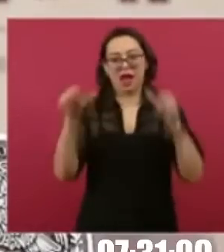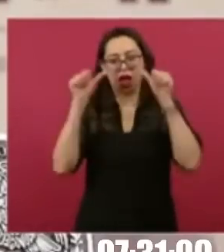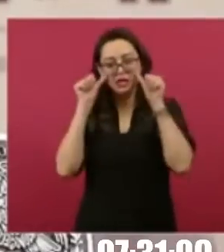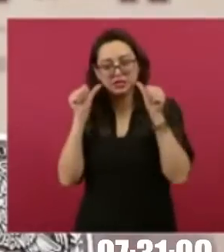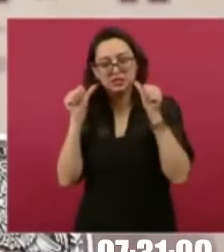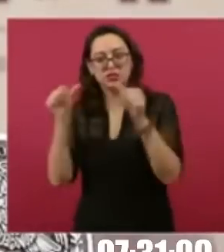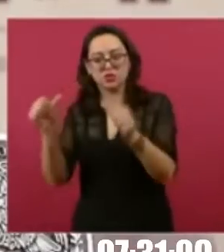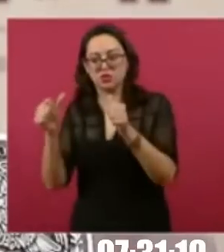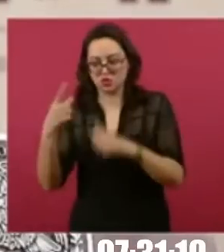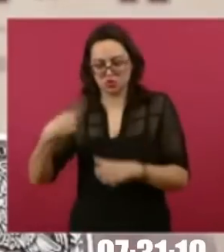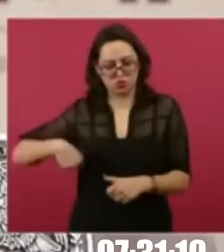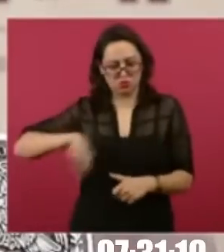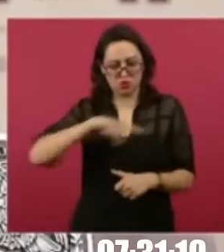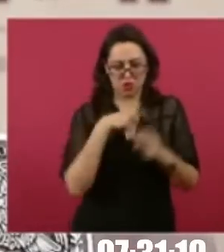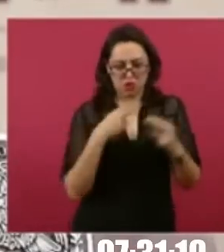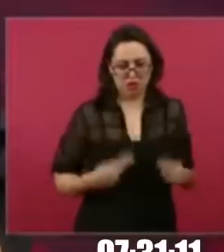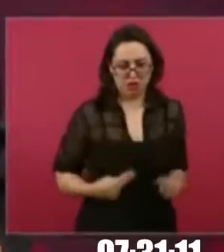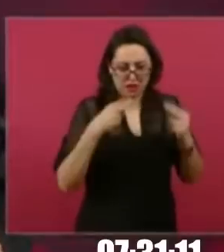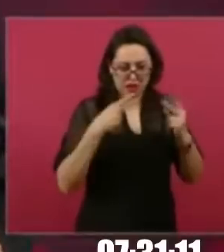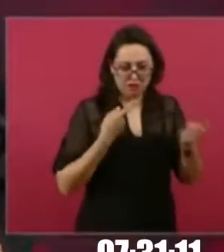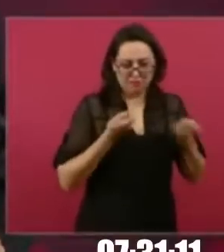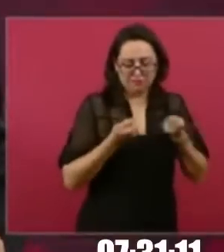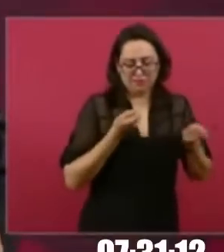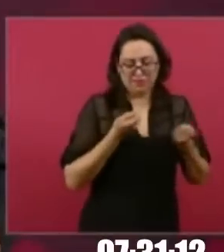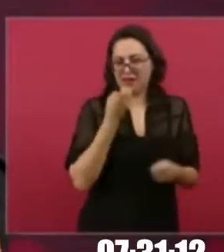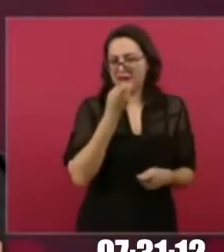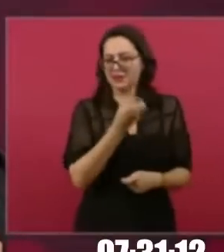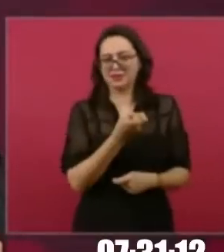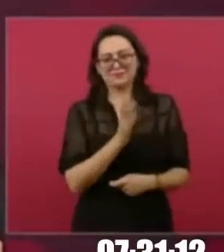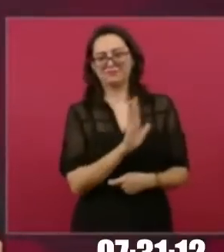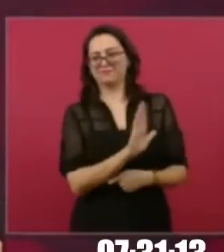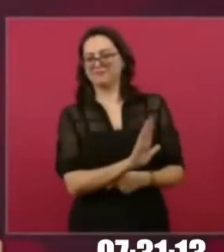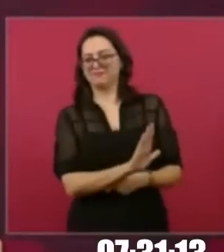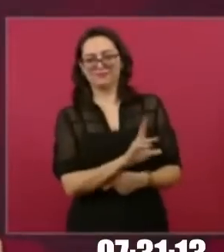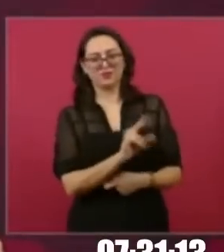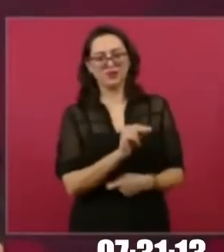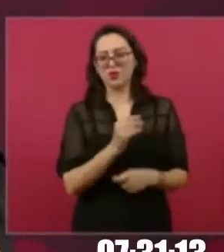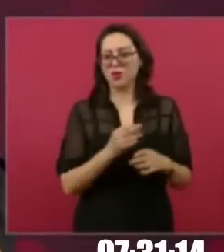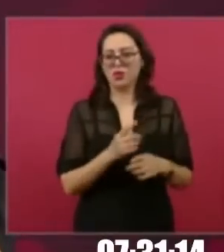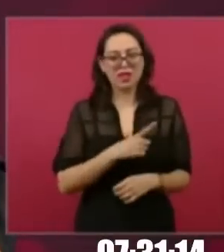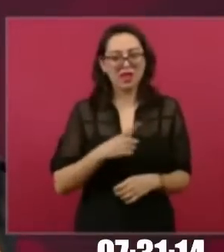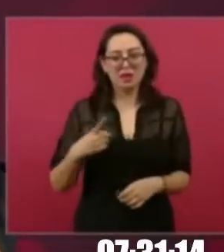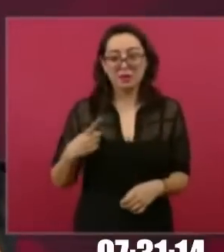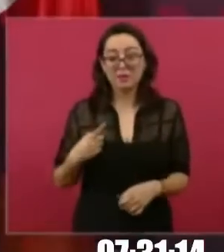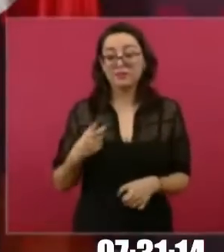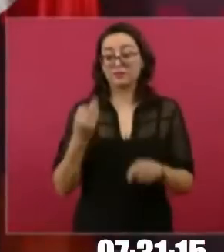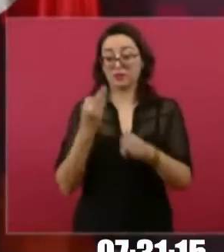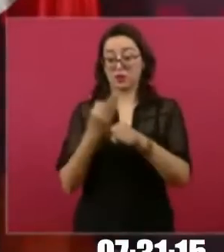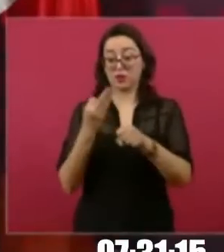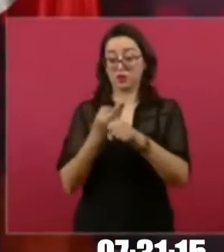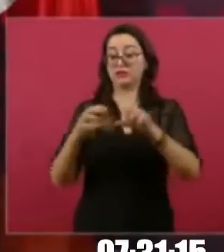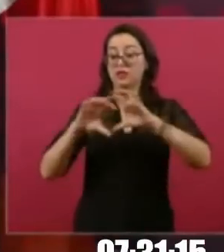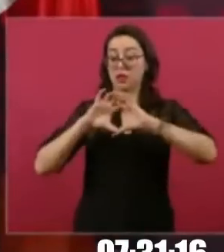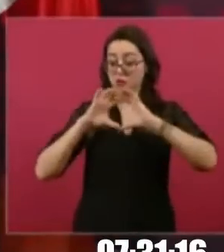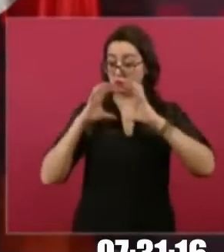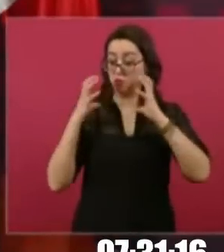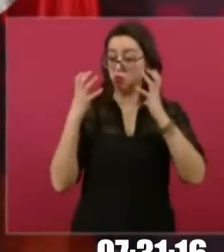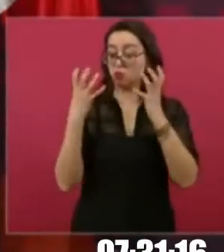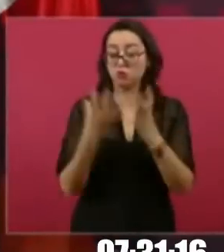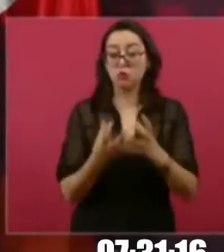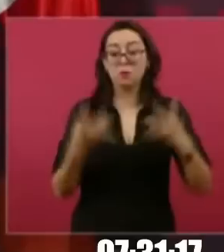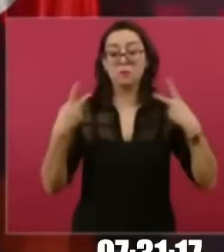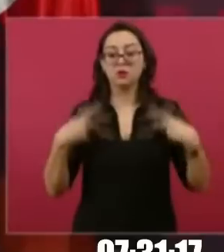del país el mundo atraviesa una transición de envejecimiento acelerado y México de manera